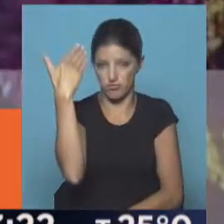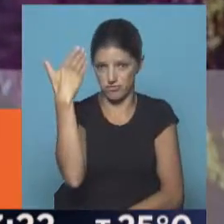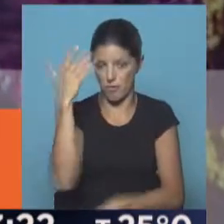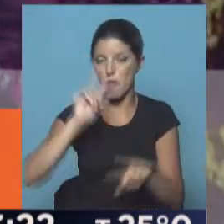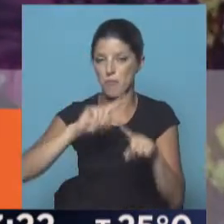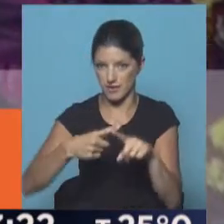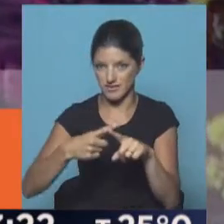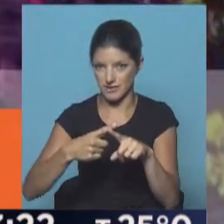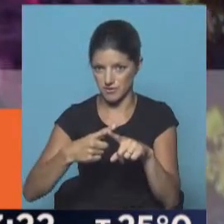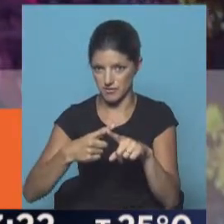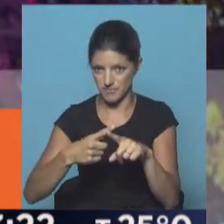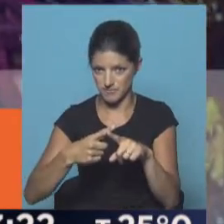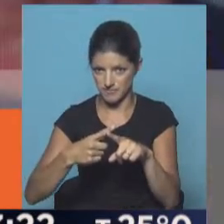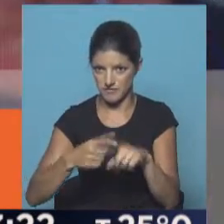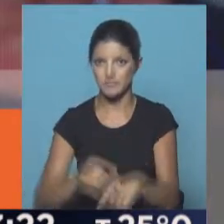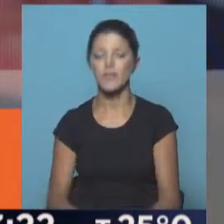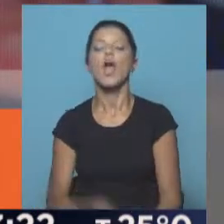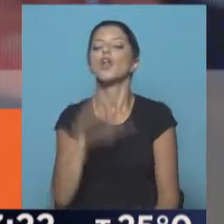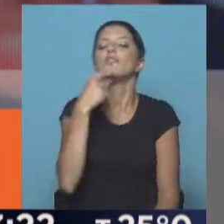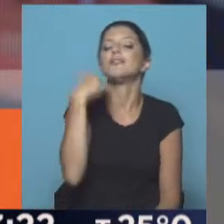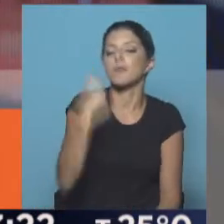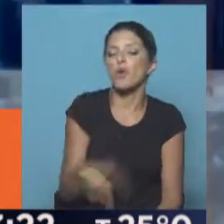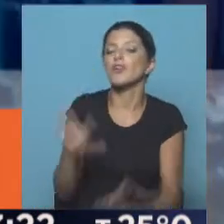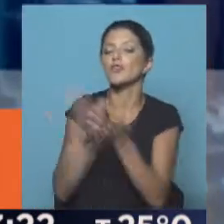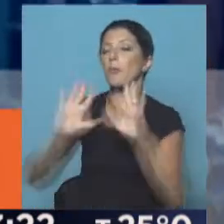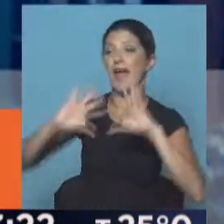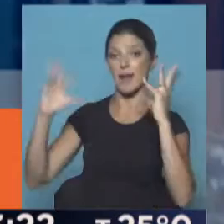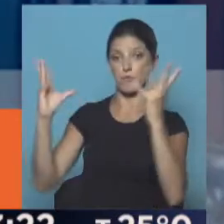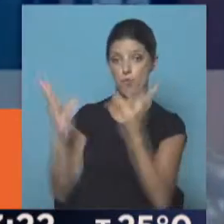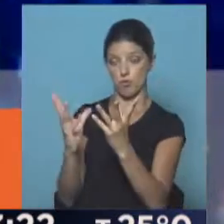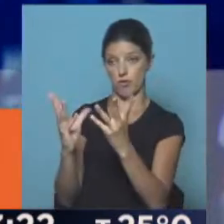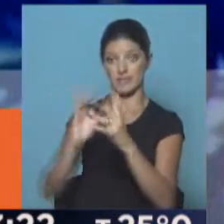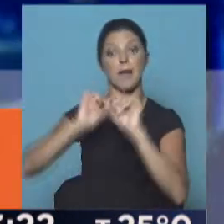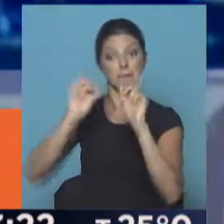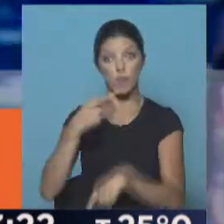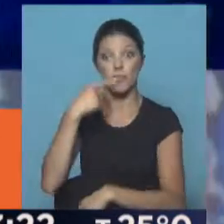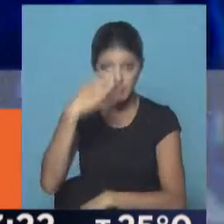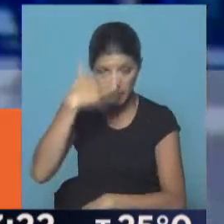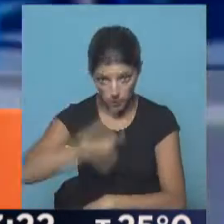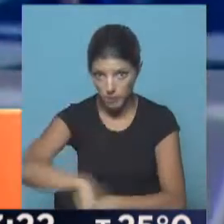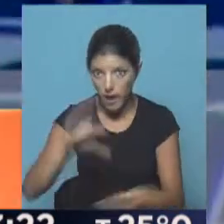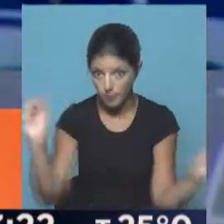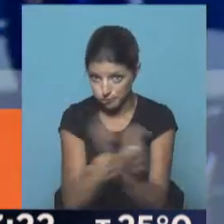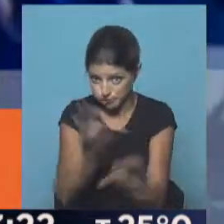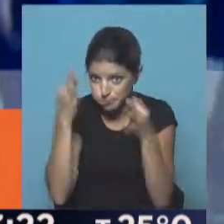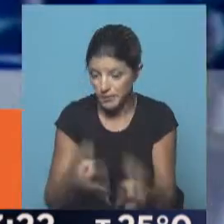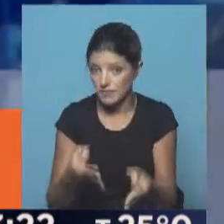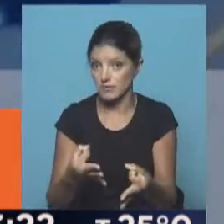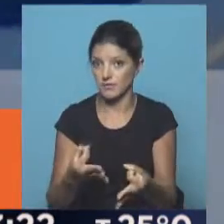un discurso performativo, no Claro, solo claro. dice cosas sobre el mundo, sino que al decirlas, las hace. Claro, claro. Entonces,